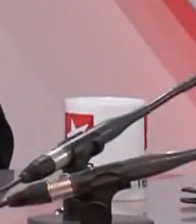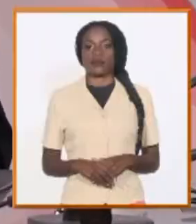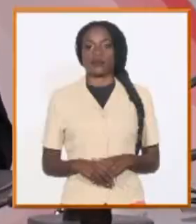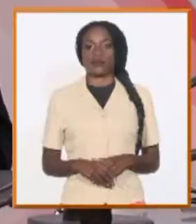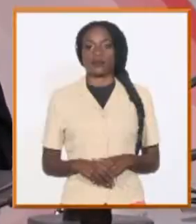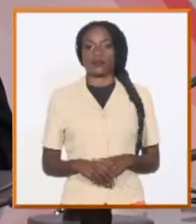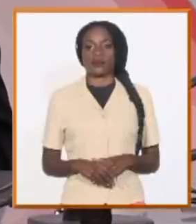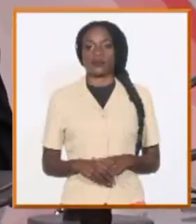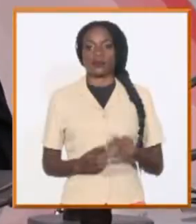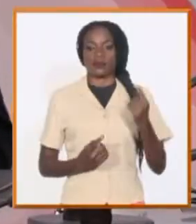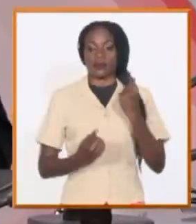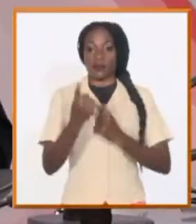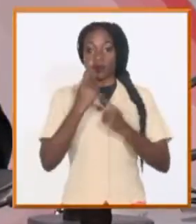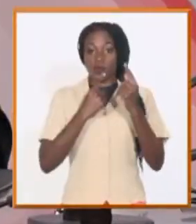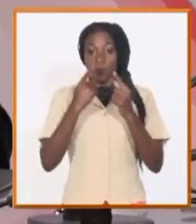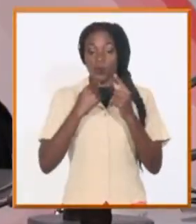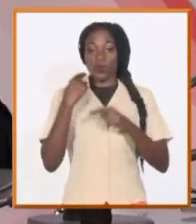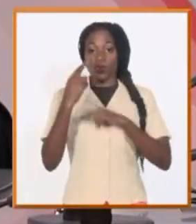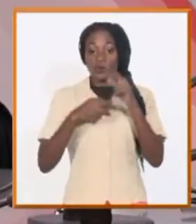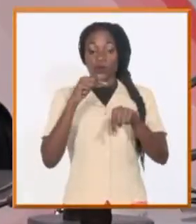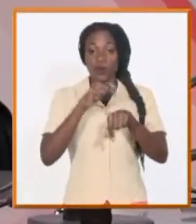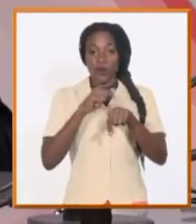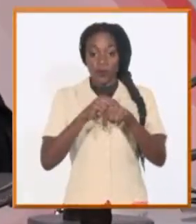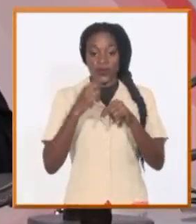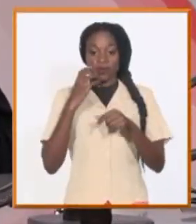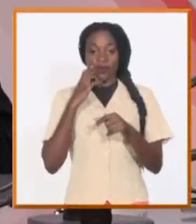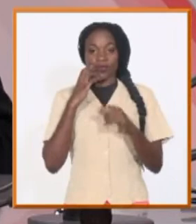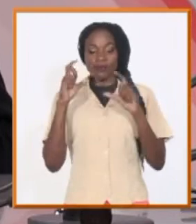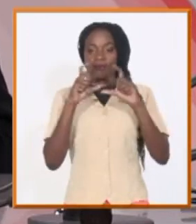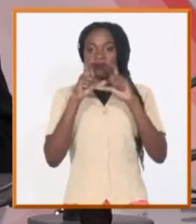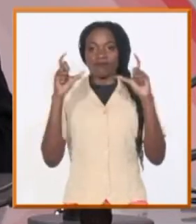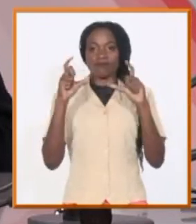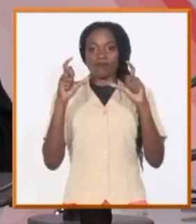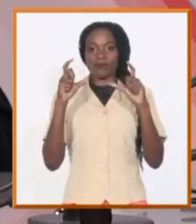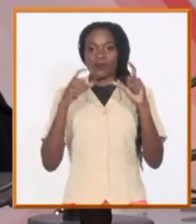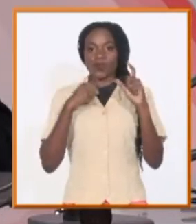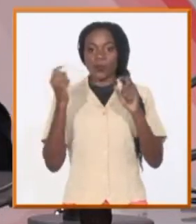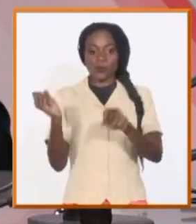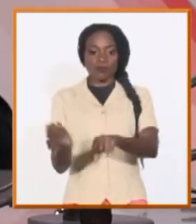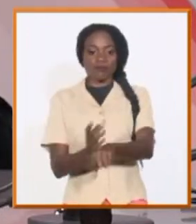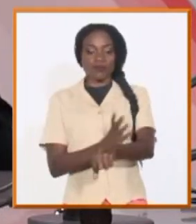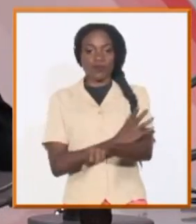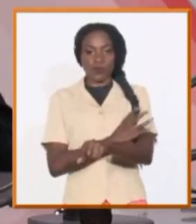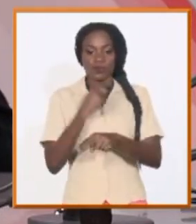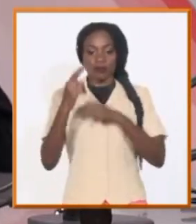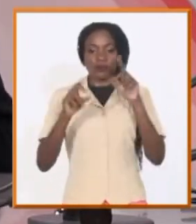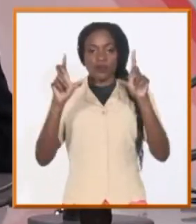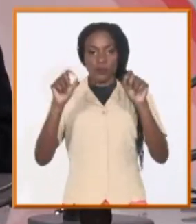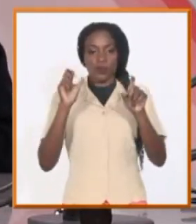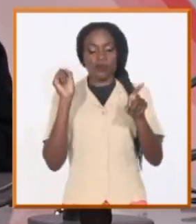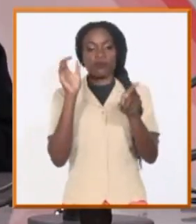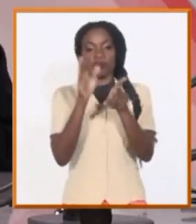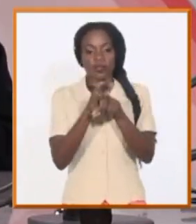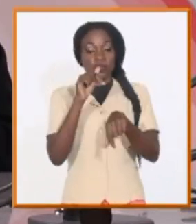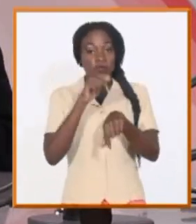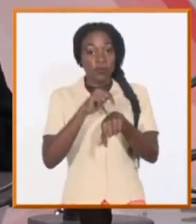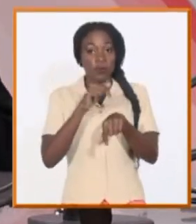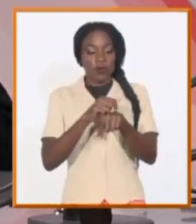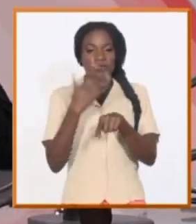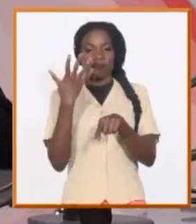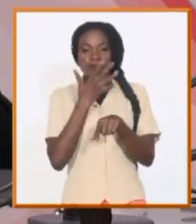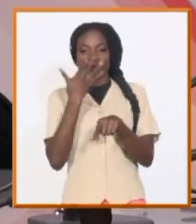Bueno, algunos de los memorables momentos para Cuba en estos Juegos Panamericanos. Con ella comenzamos, con esos momentos